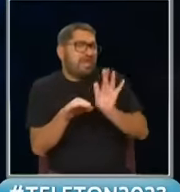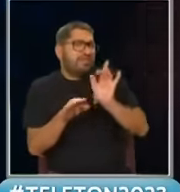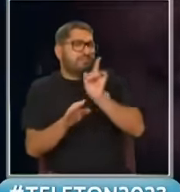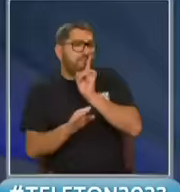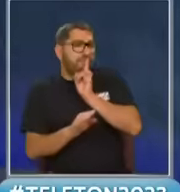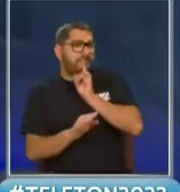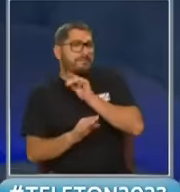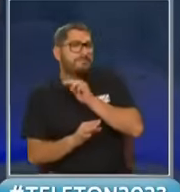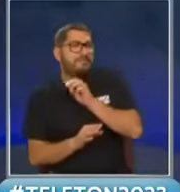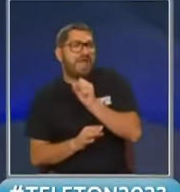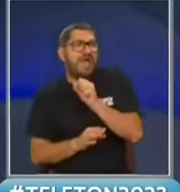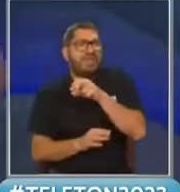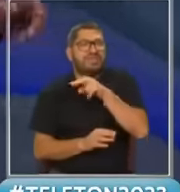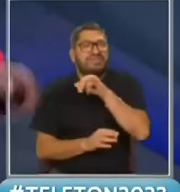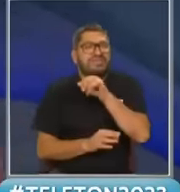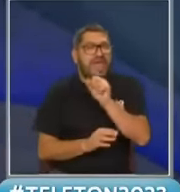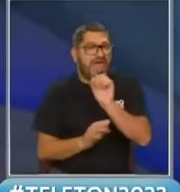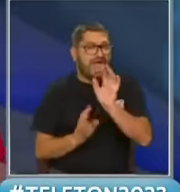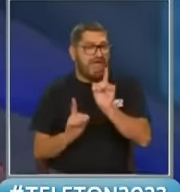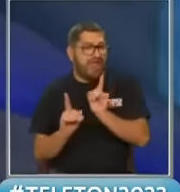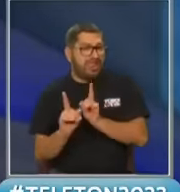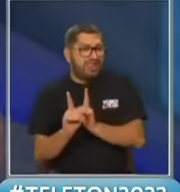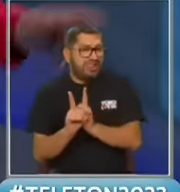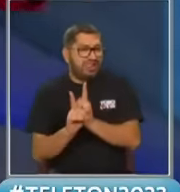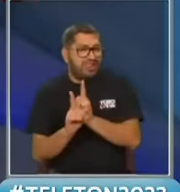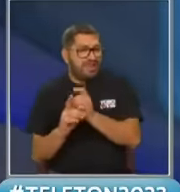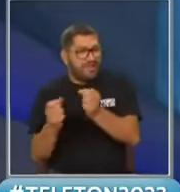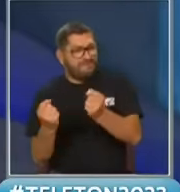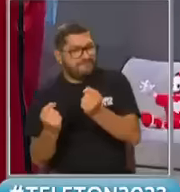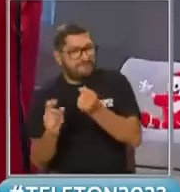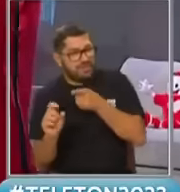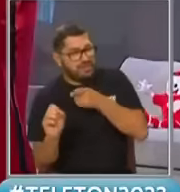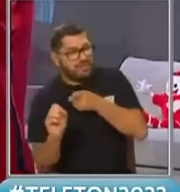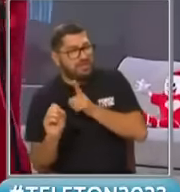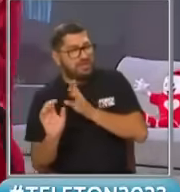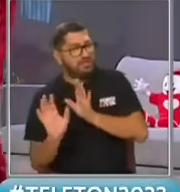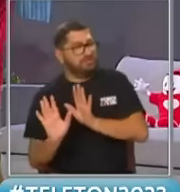Buen mañana. Chavo, la historia que de repente